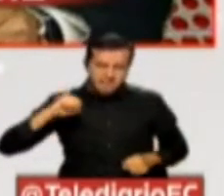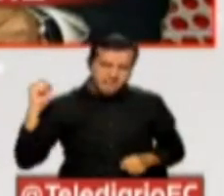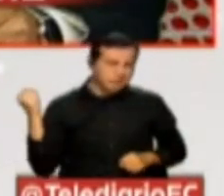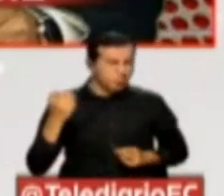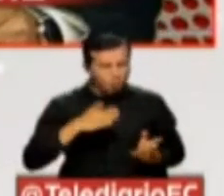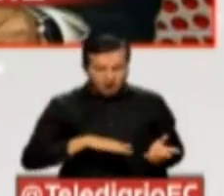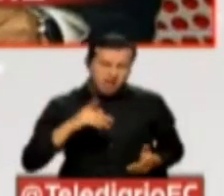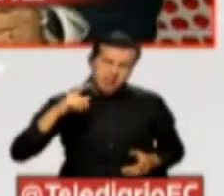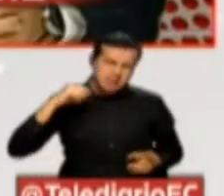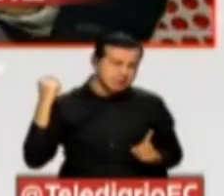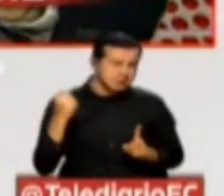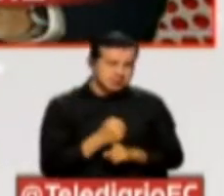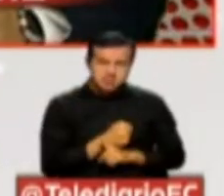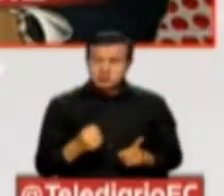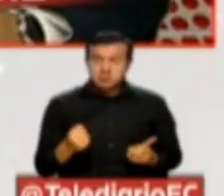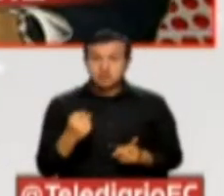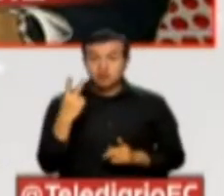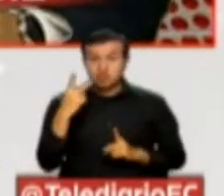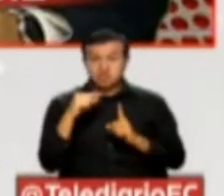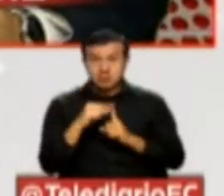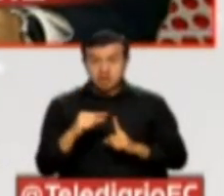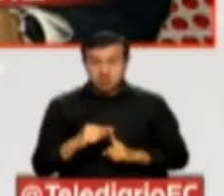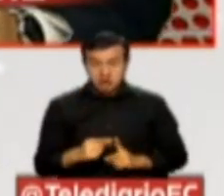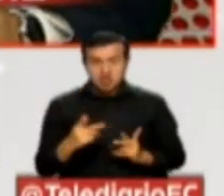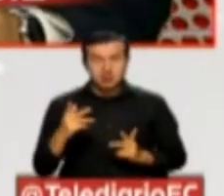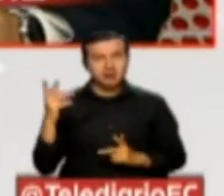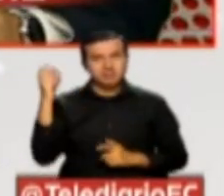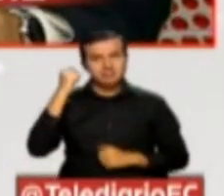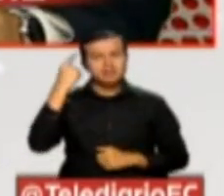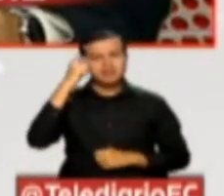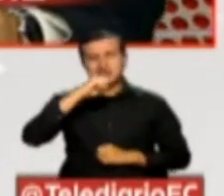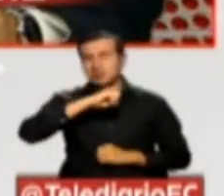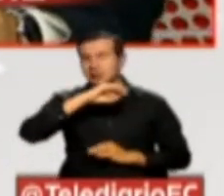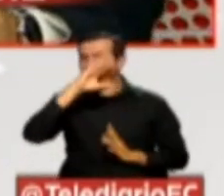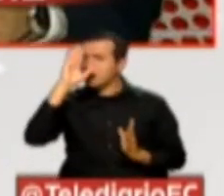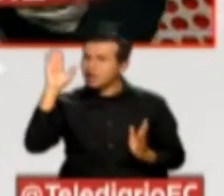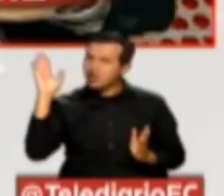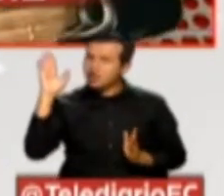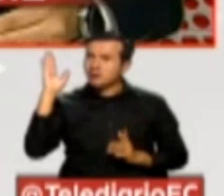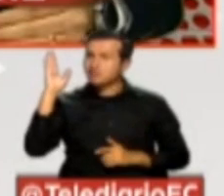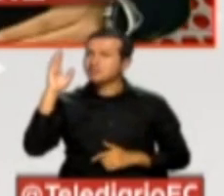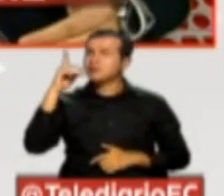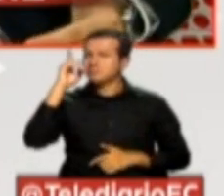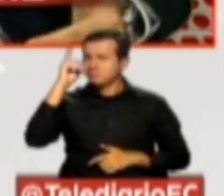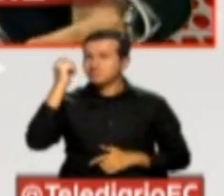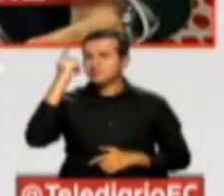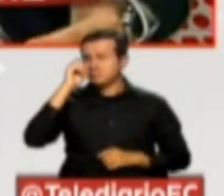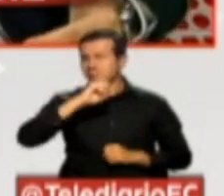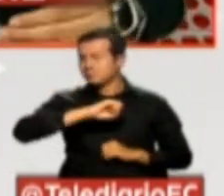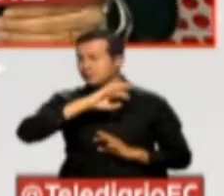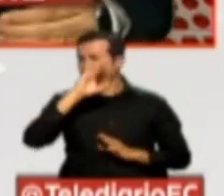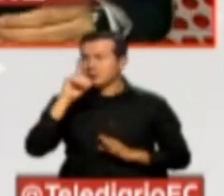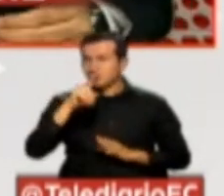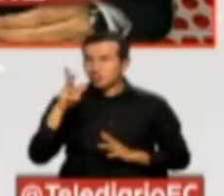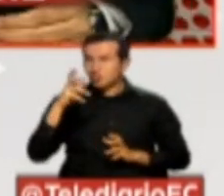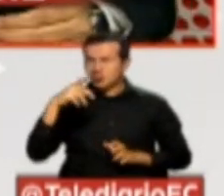muérete. Entonces ahí con esas dos palabras usted tiene claramente o puede sacar conclusiones